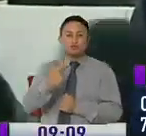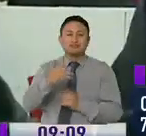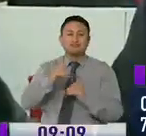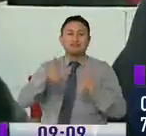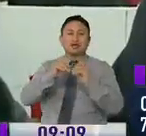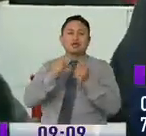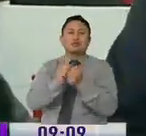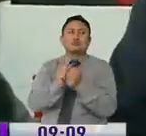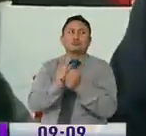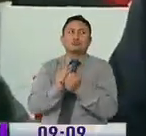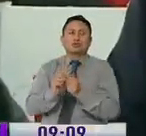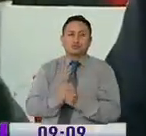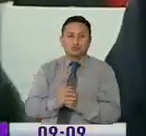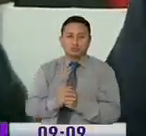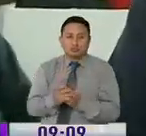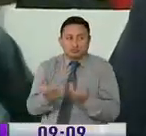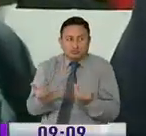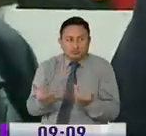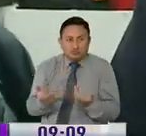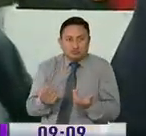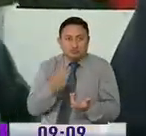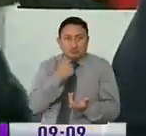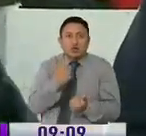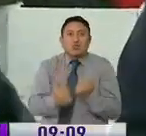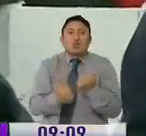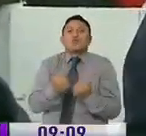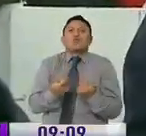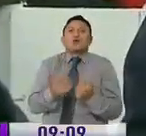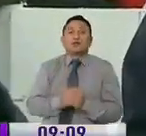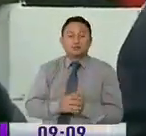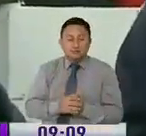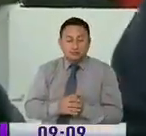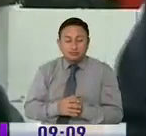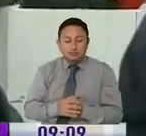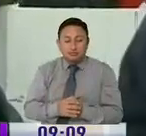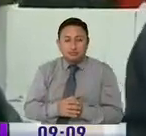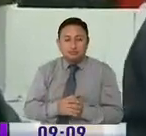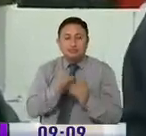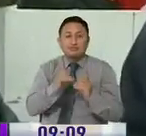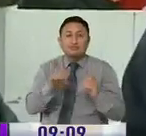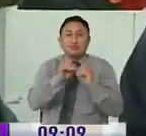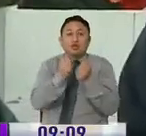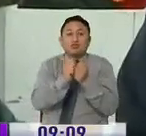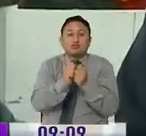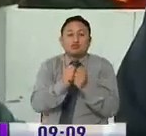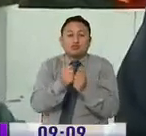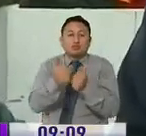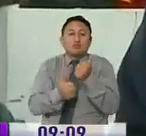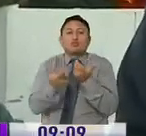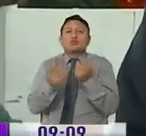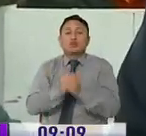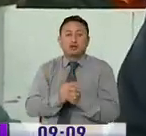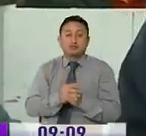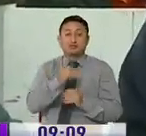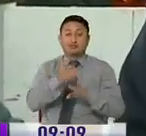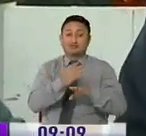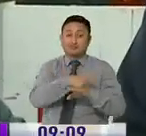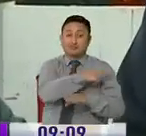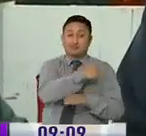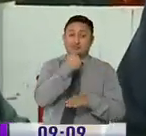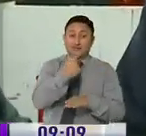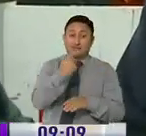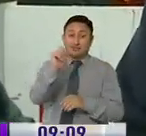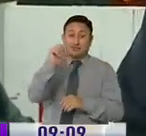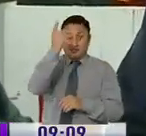cifras. No se han maquillado las cifras, que diga cuál cifra está maquillada, es la pregunta que hay que hacer. Cuando él decía que la deuda era muy